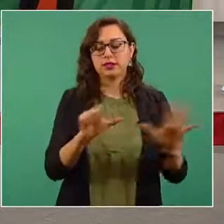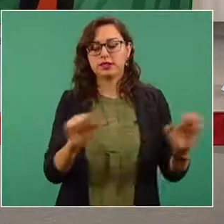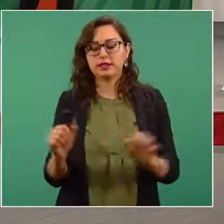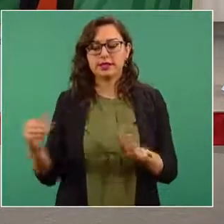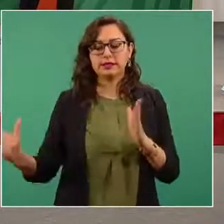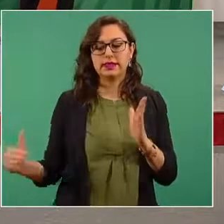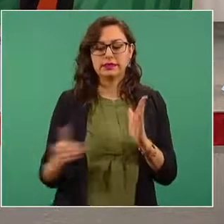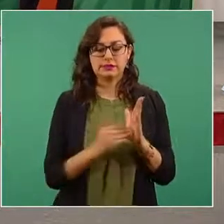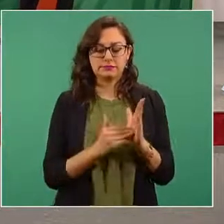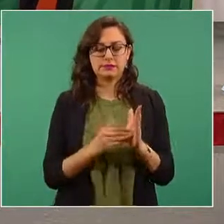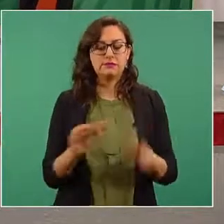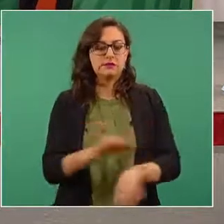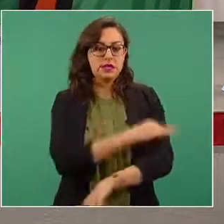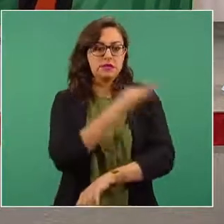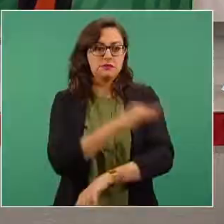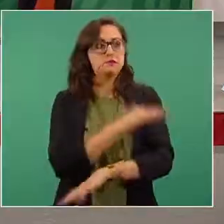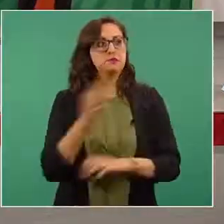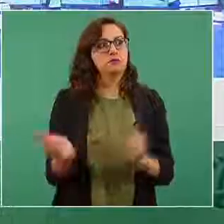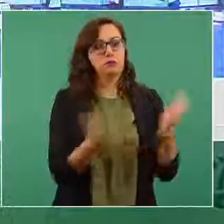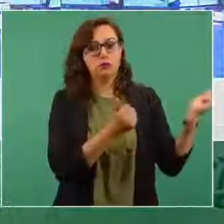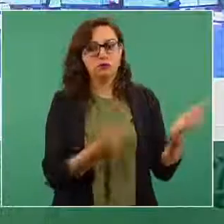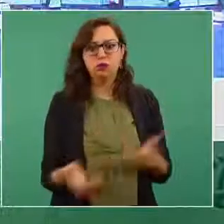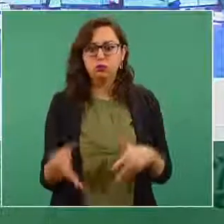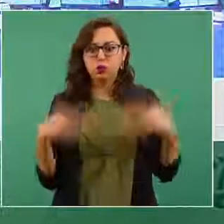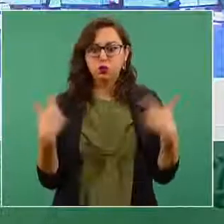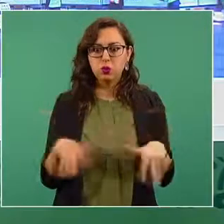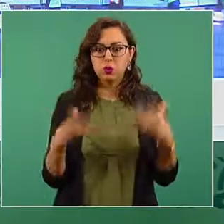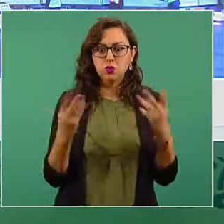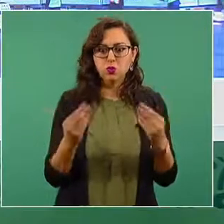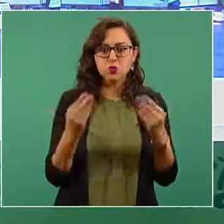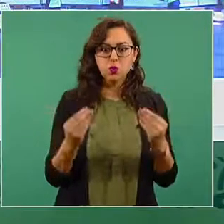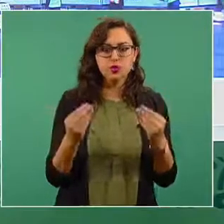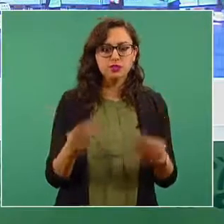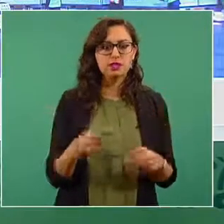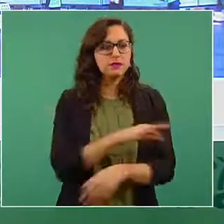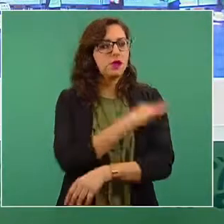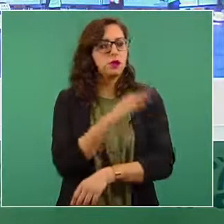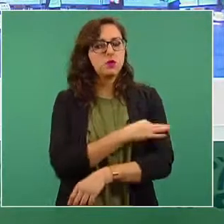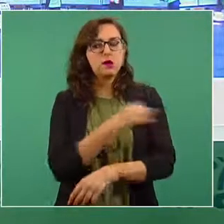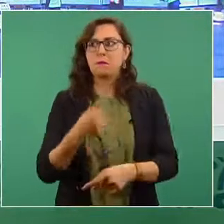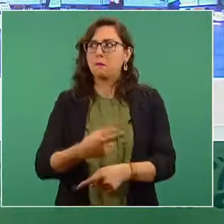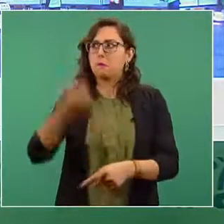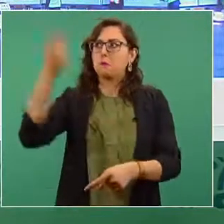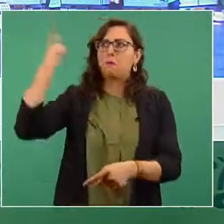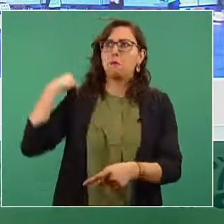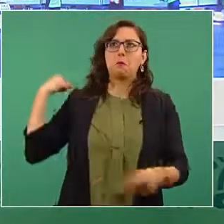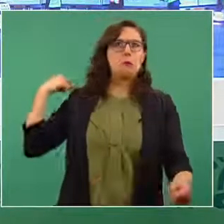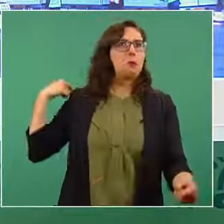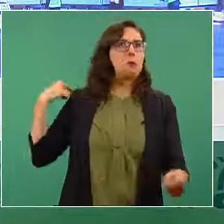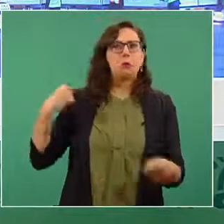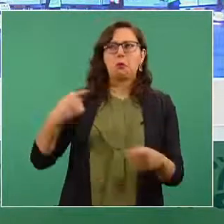Es el número más importante que hemos recibido desde que empezó la recepción de vacunas. La primera recepción que tuvimos, como recordarán,